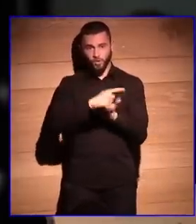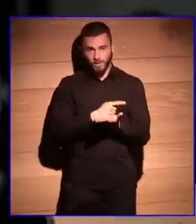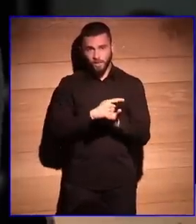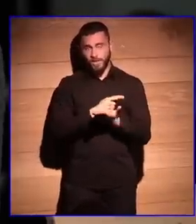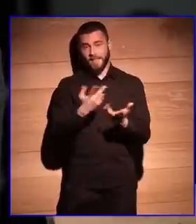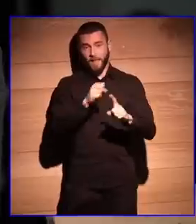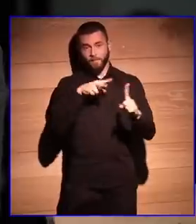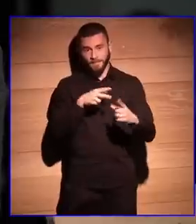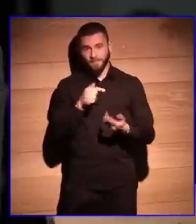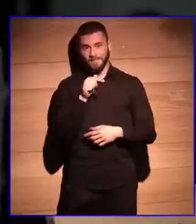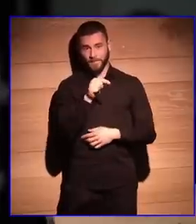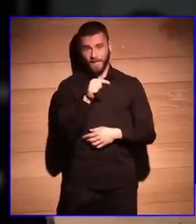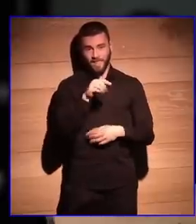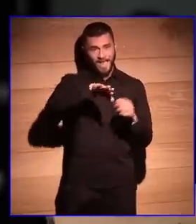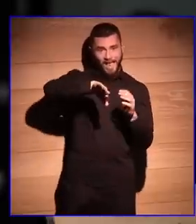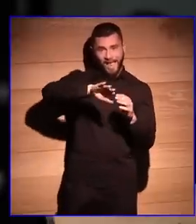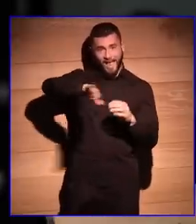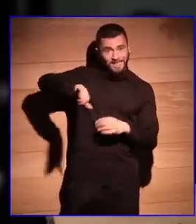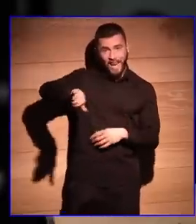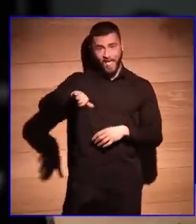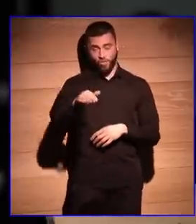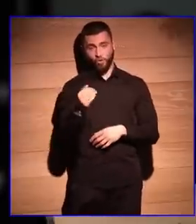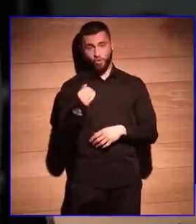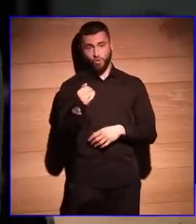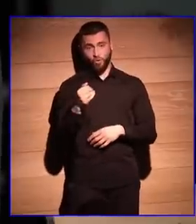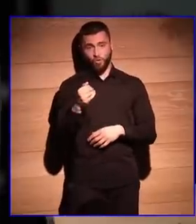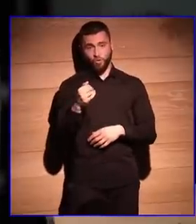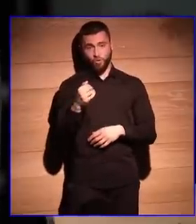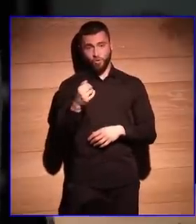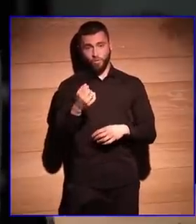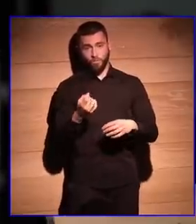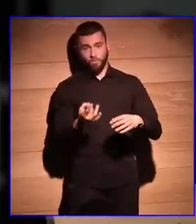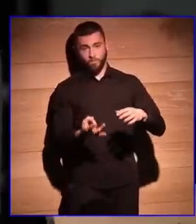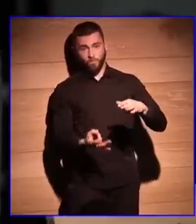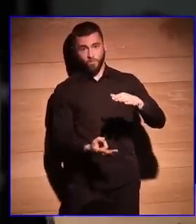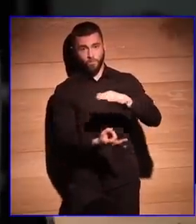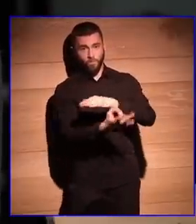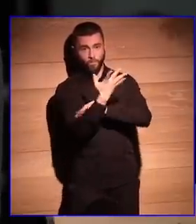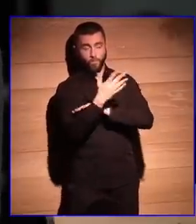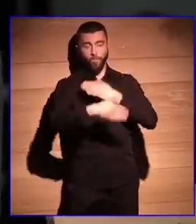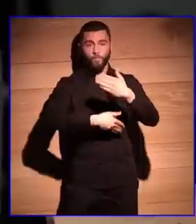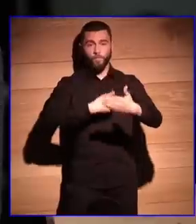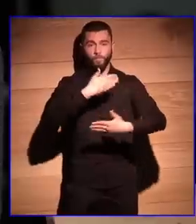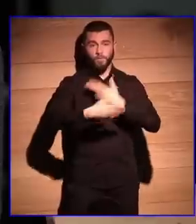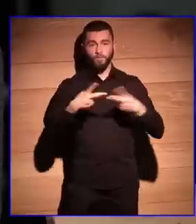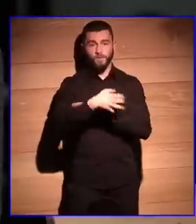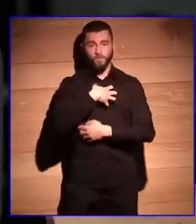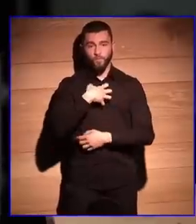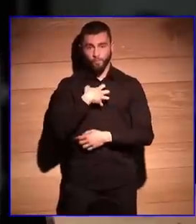perspectiva sea la de ese lado, empieza a aflorar el proceso nuevamente inevitable